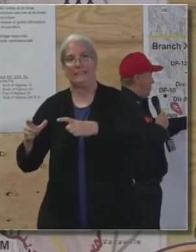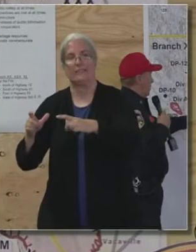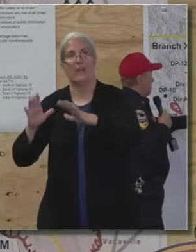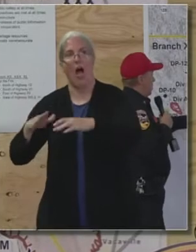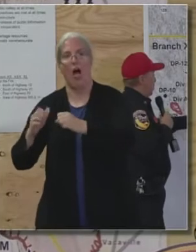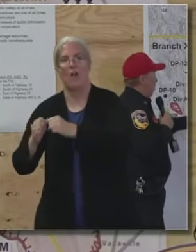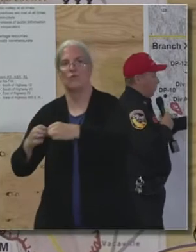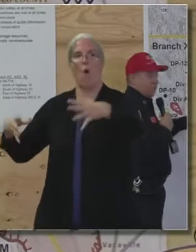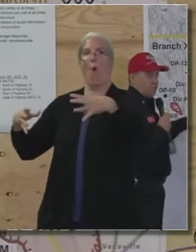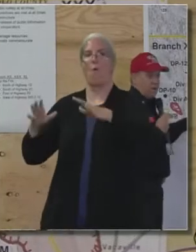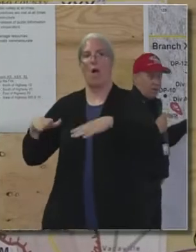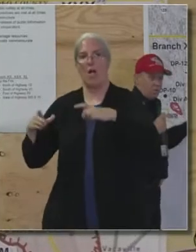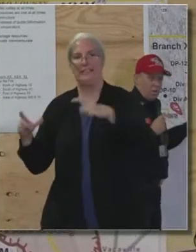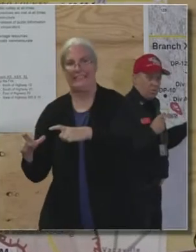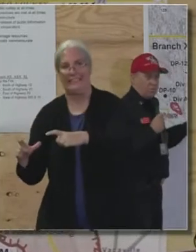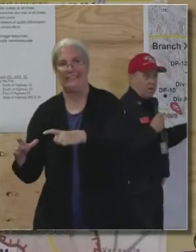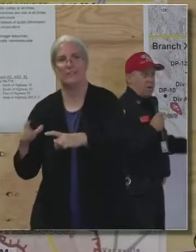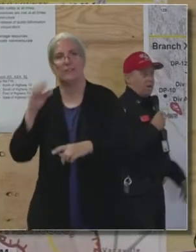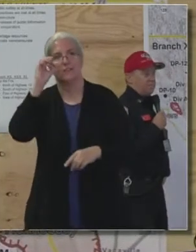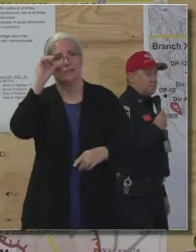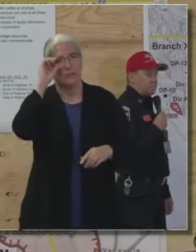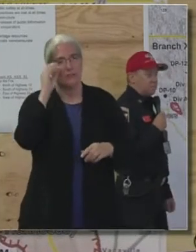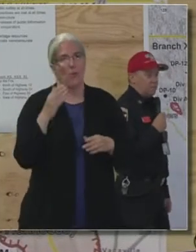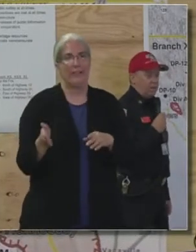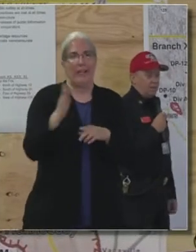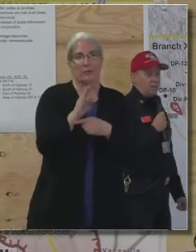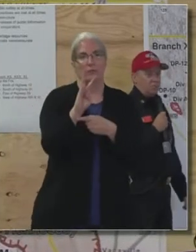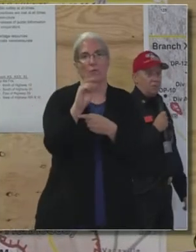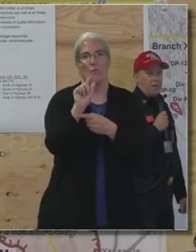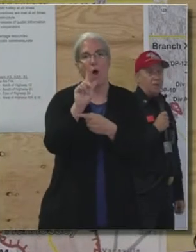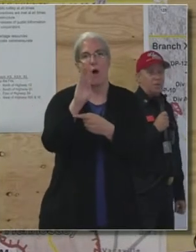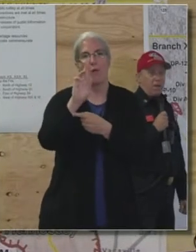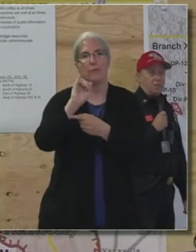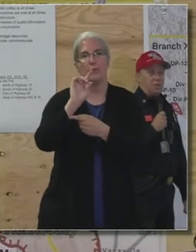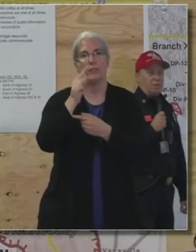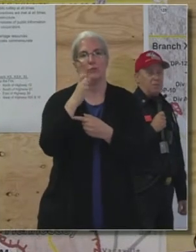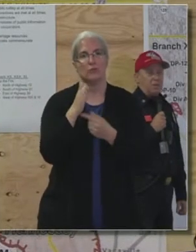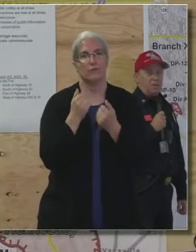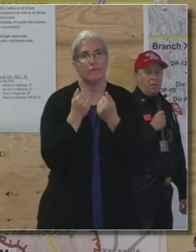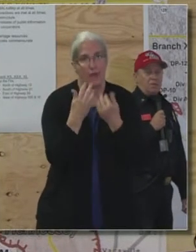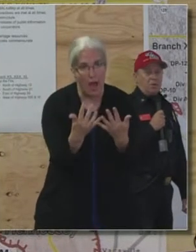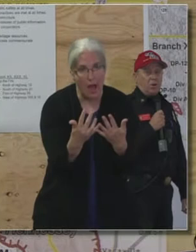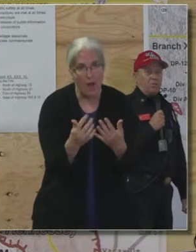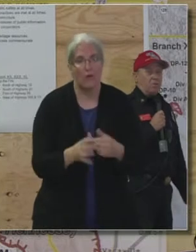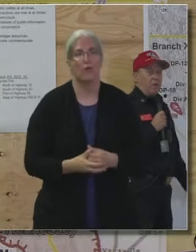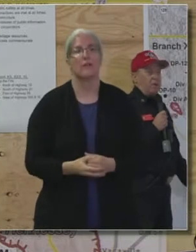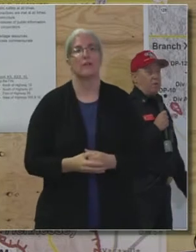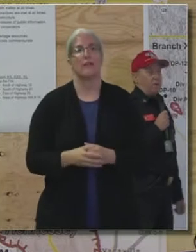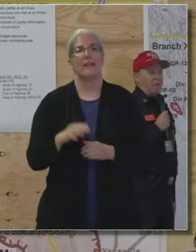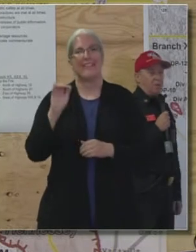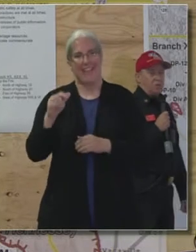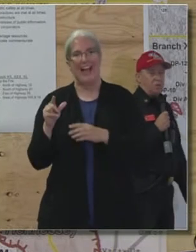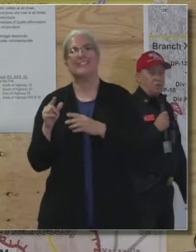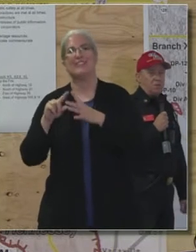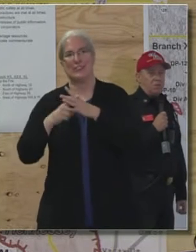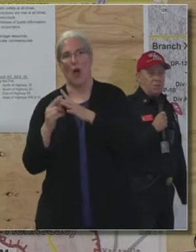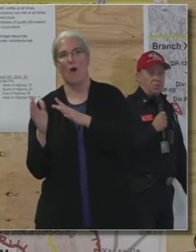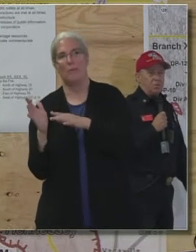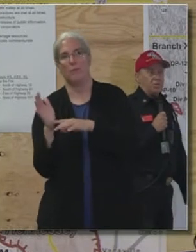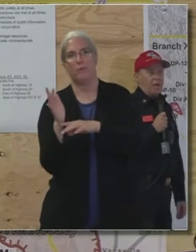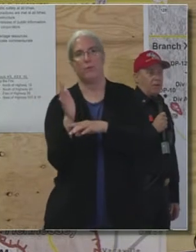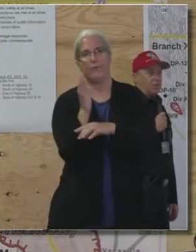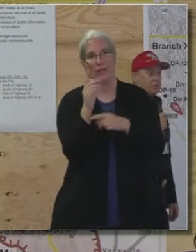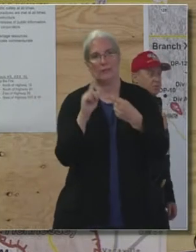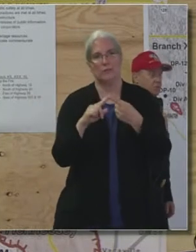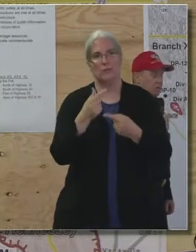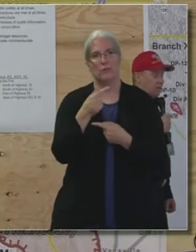incendio en esta zona es el de wolverine ese intento de volver se está desplazando hacia grande ahorita